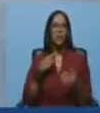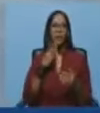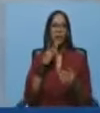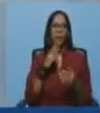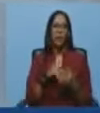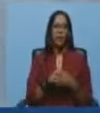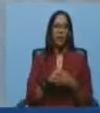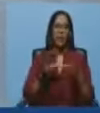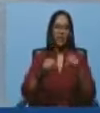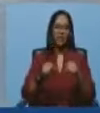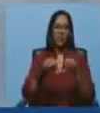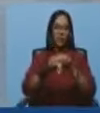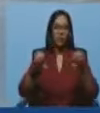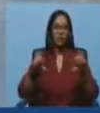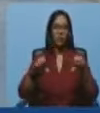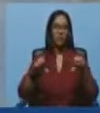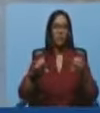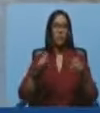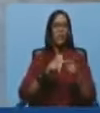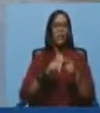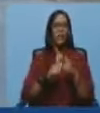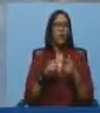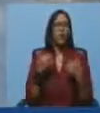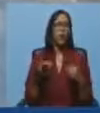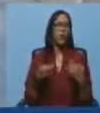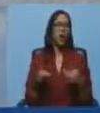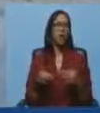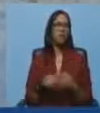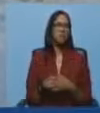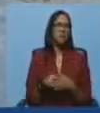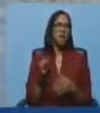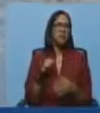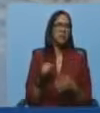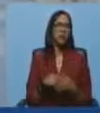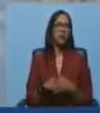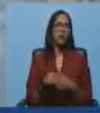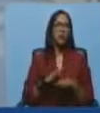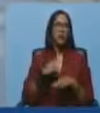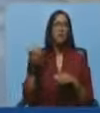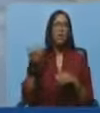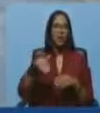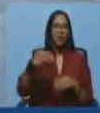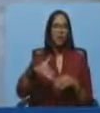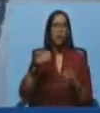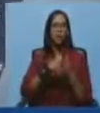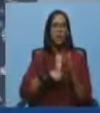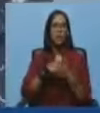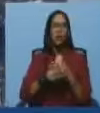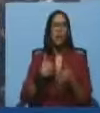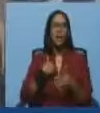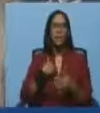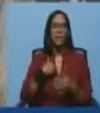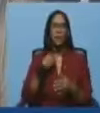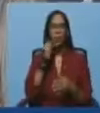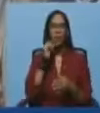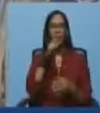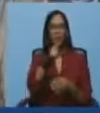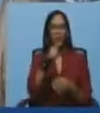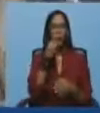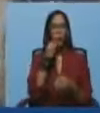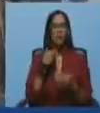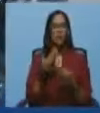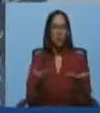acceso a la educación. Perfecto. Entonces, así como normal, porque ya es un derecho y es unas luchas que mi generación dio y que tu generación